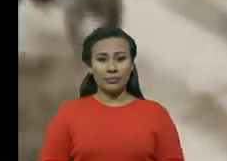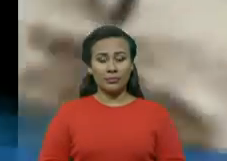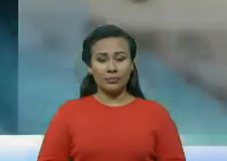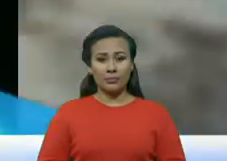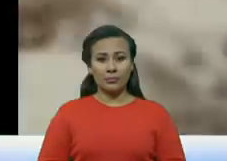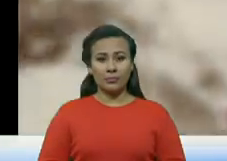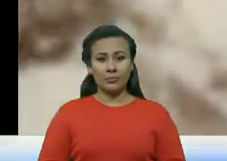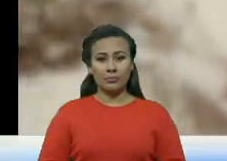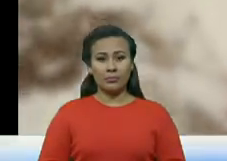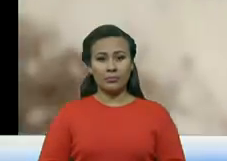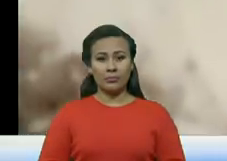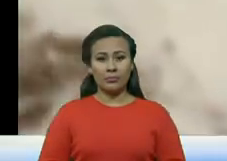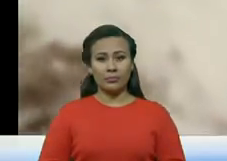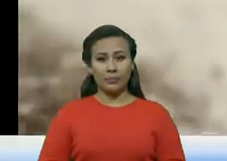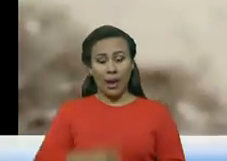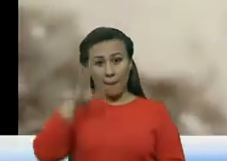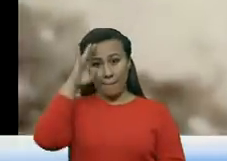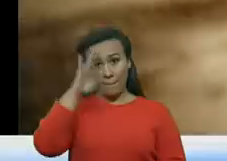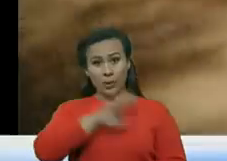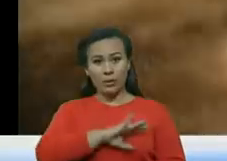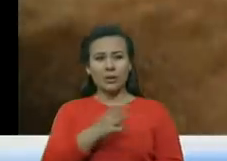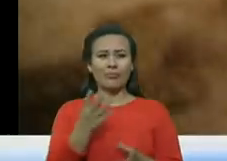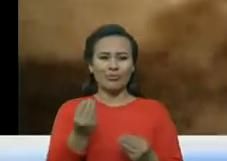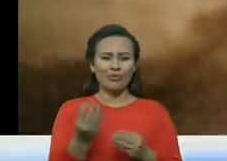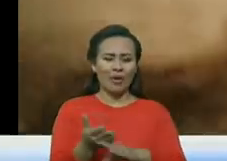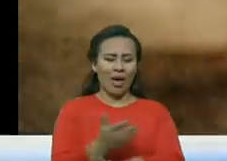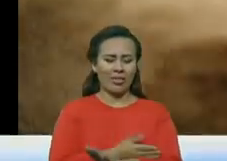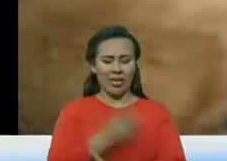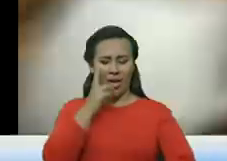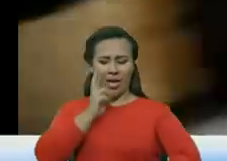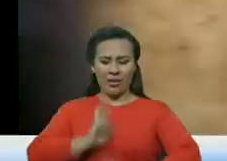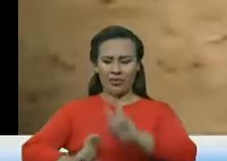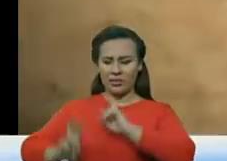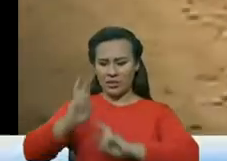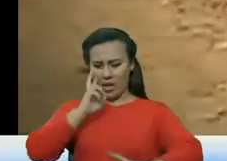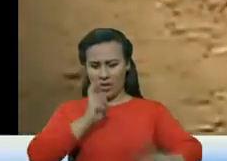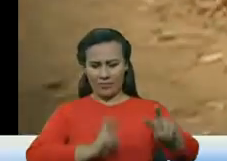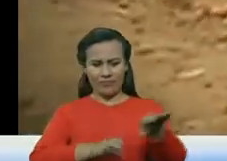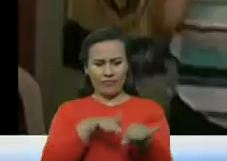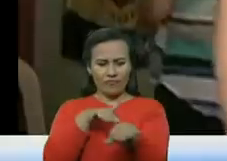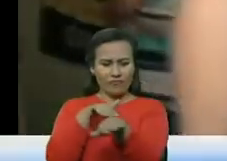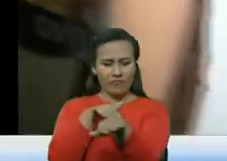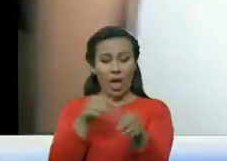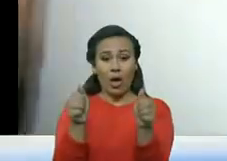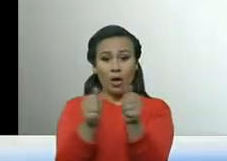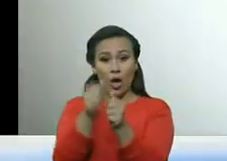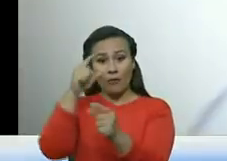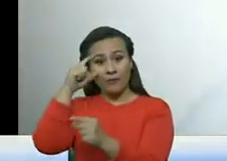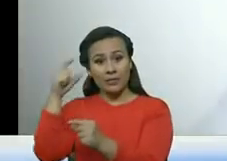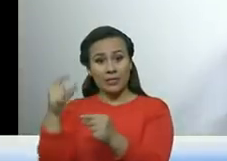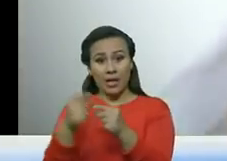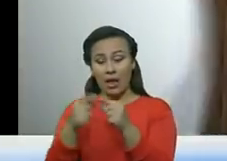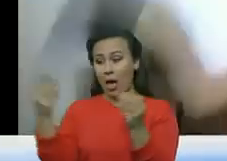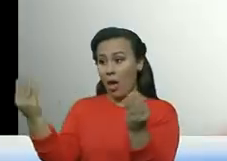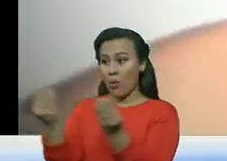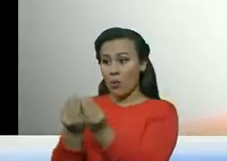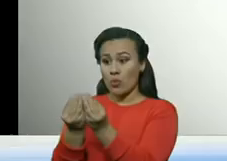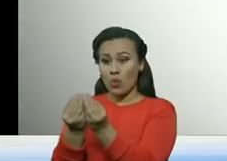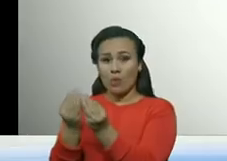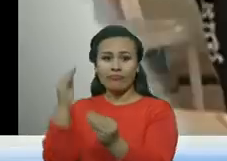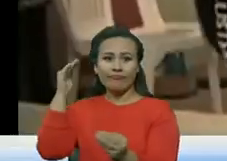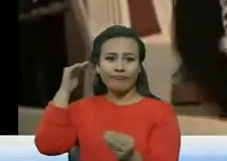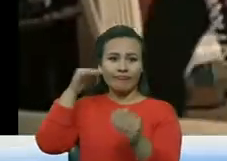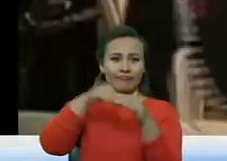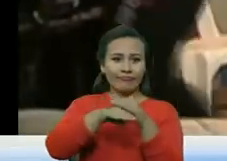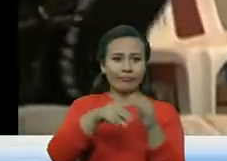La policía les venía siguiendo la pista y junto con la fiscalía. Fiscalía allanaron 4 viviendas en la